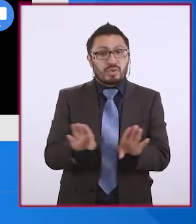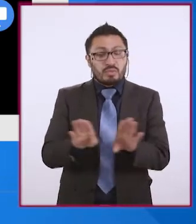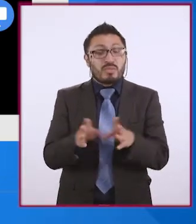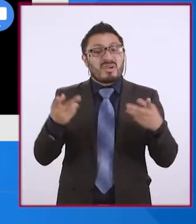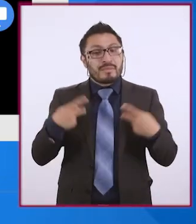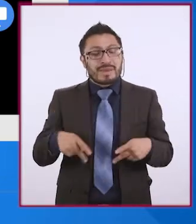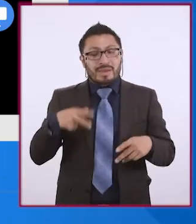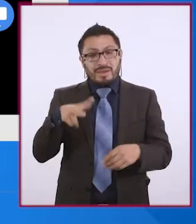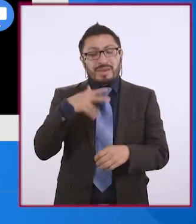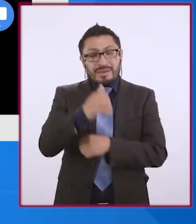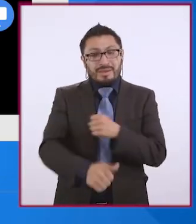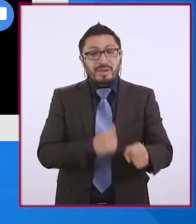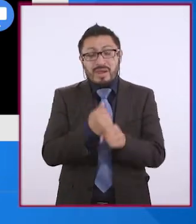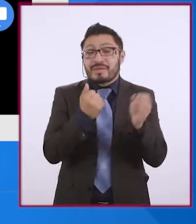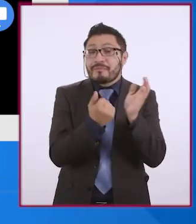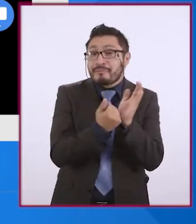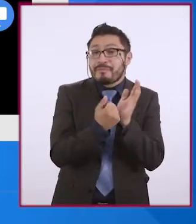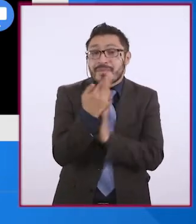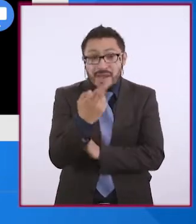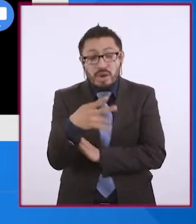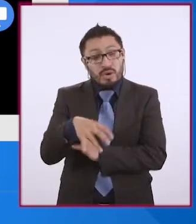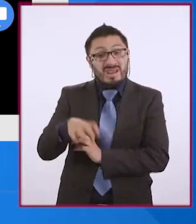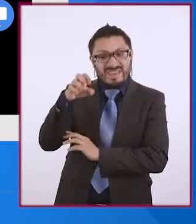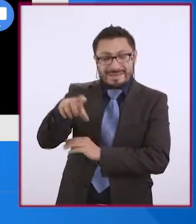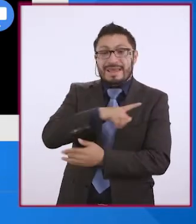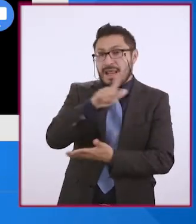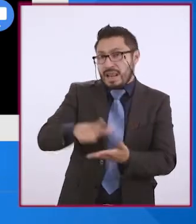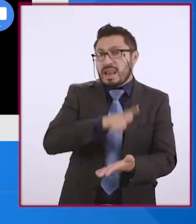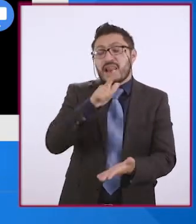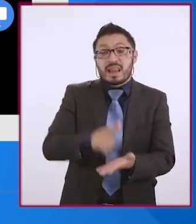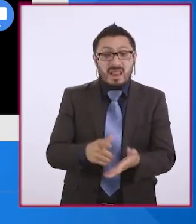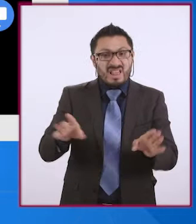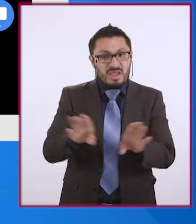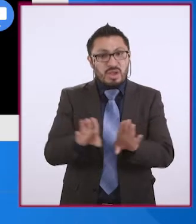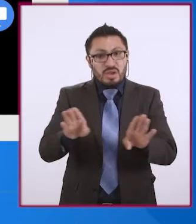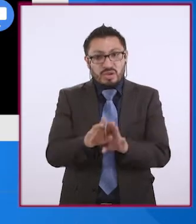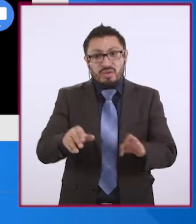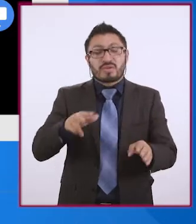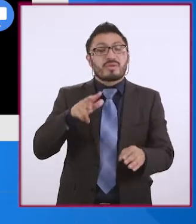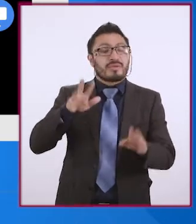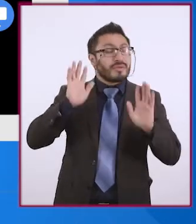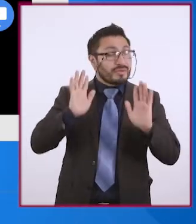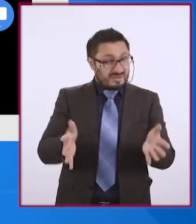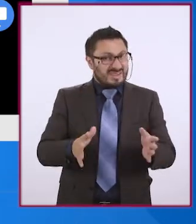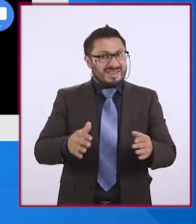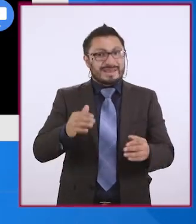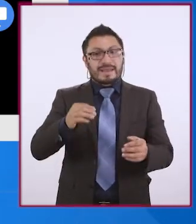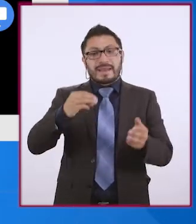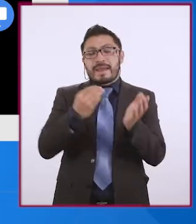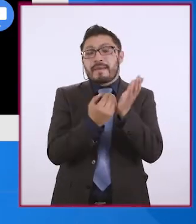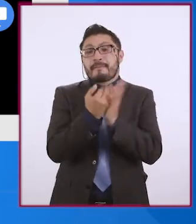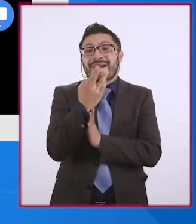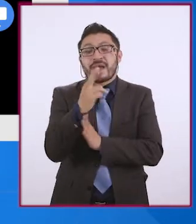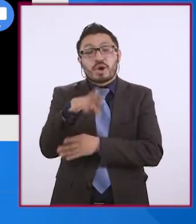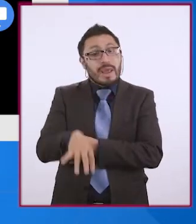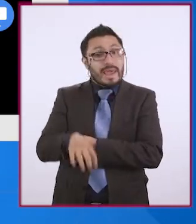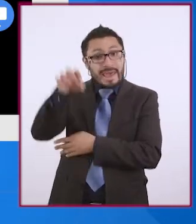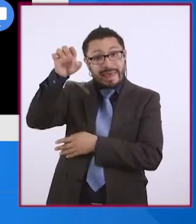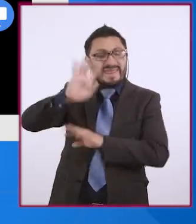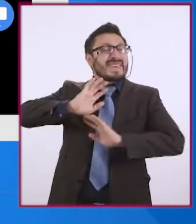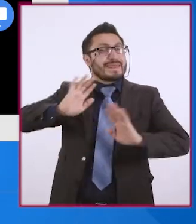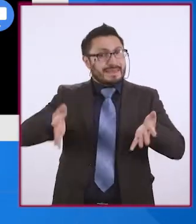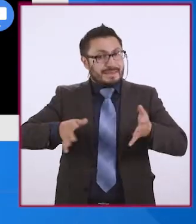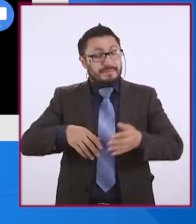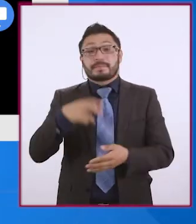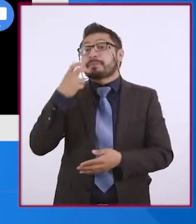personas mayores de edad. La ley les da el carácter de mayoría, de edad. Y a partir de